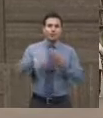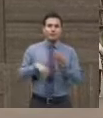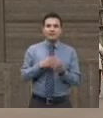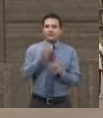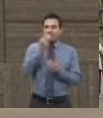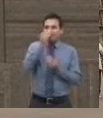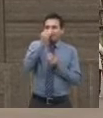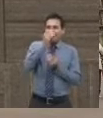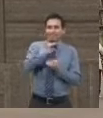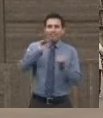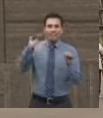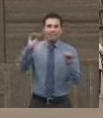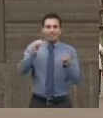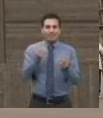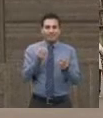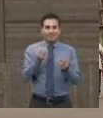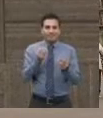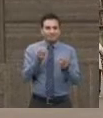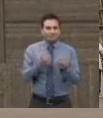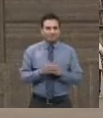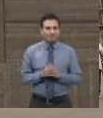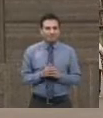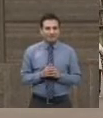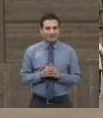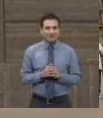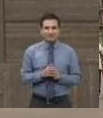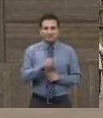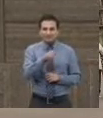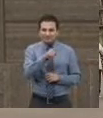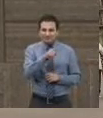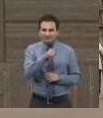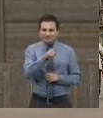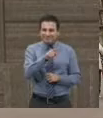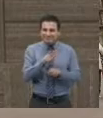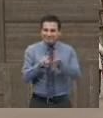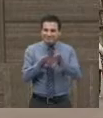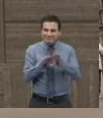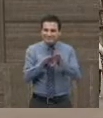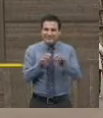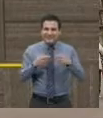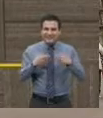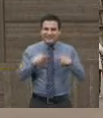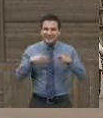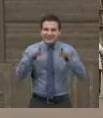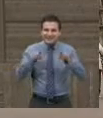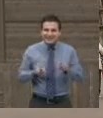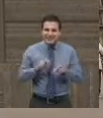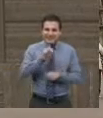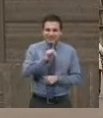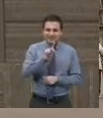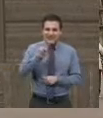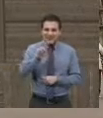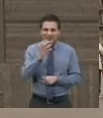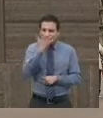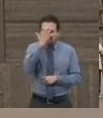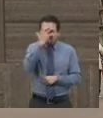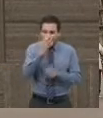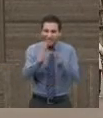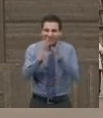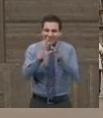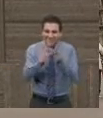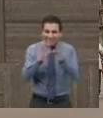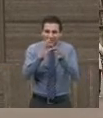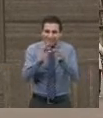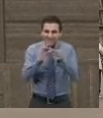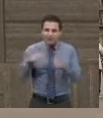que después de escuchar la participación bochornosa del representante del Partido Verde, este